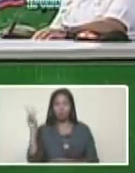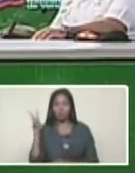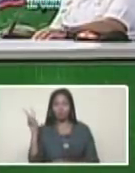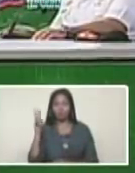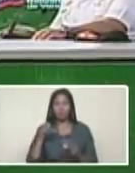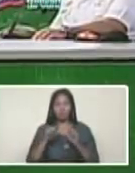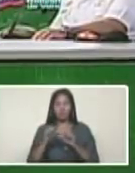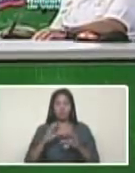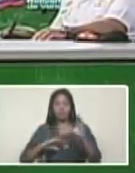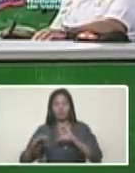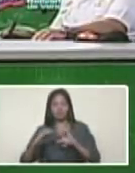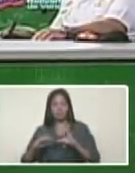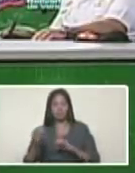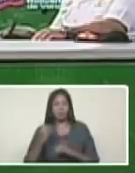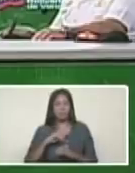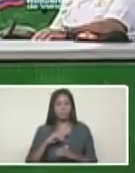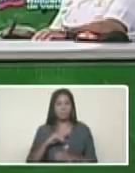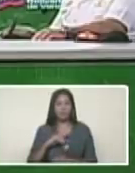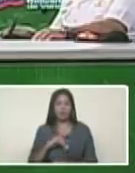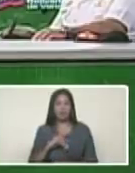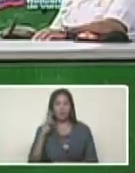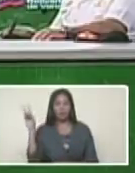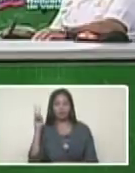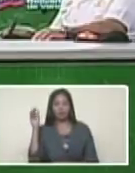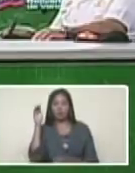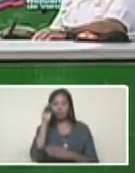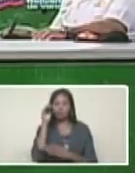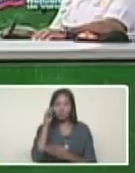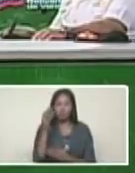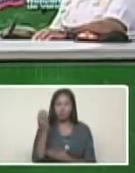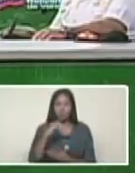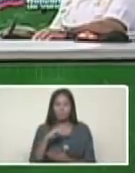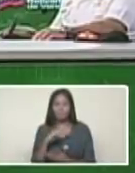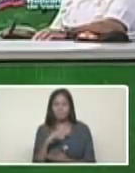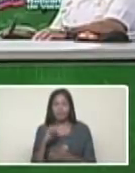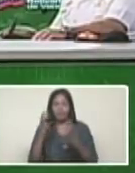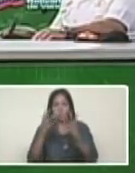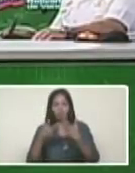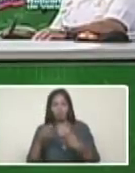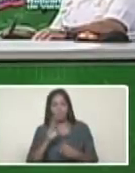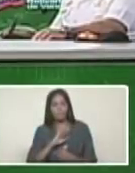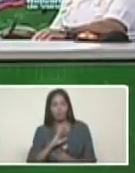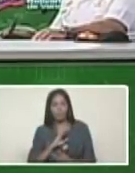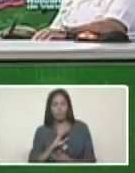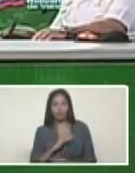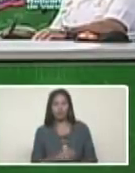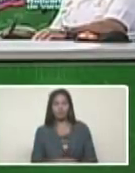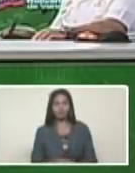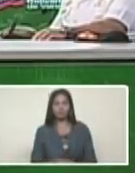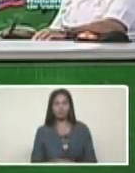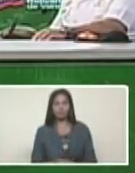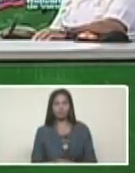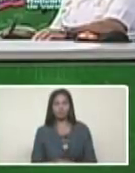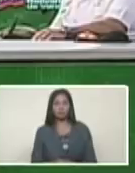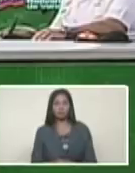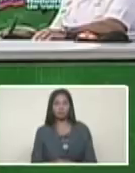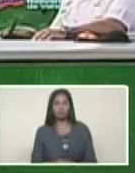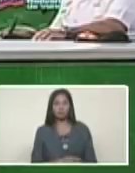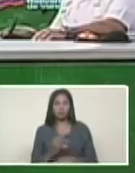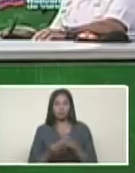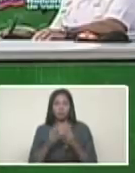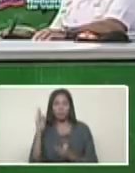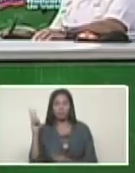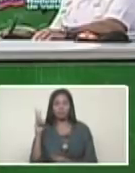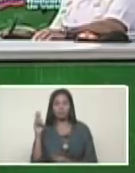de la ciencia, la Venezuela del futuro, la Venezuela de la producción, la productividad. Esta es la Venezuela del